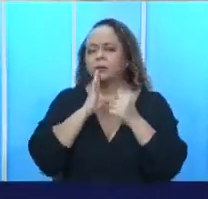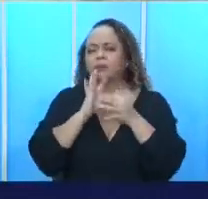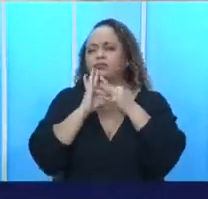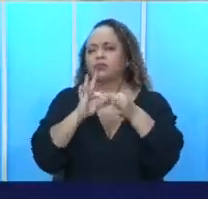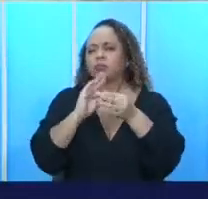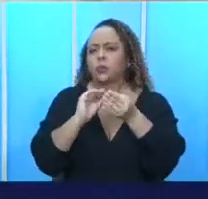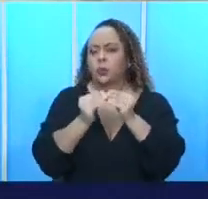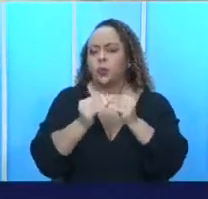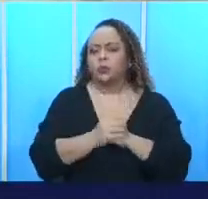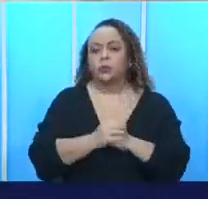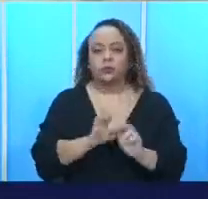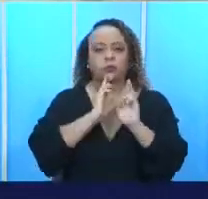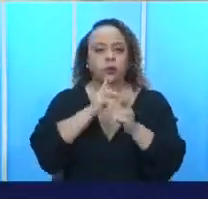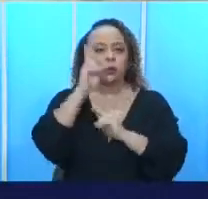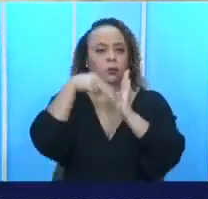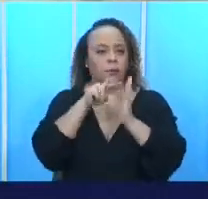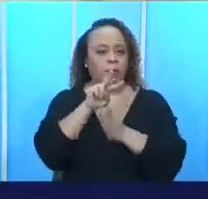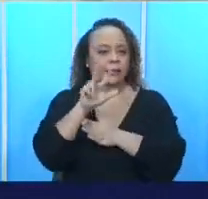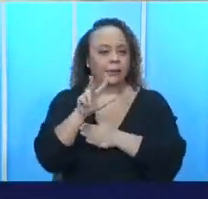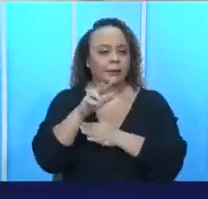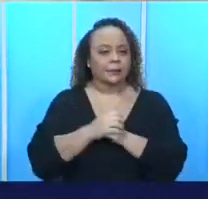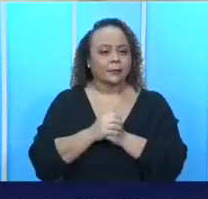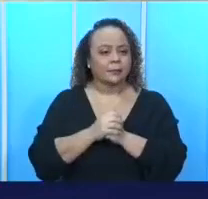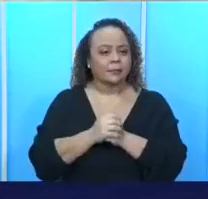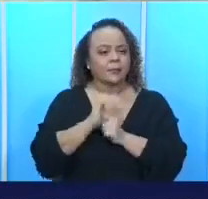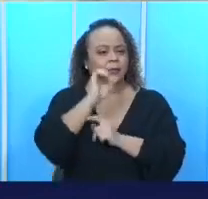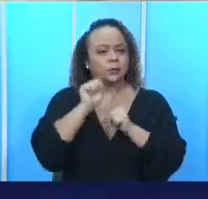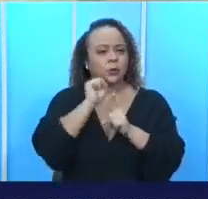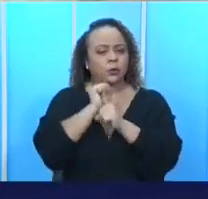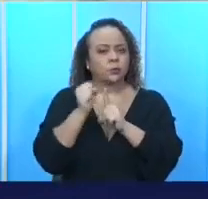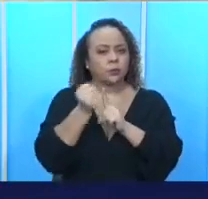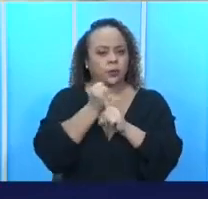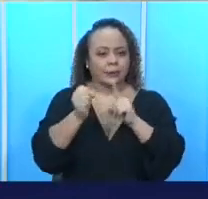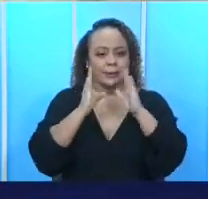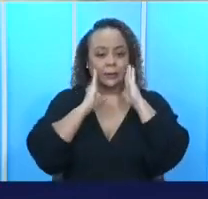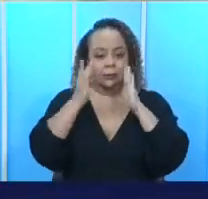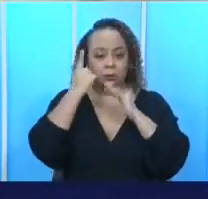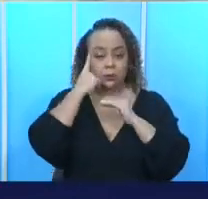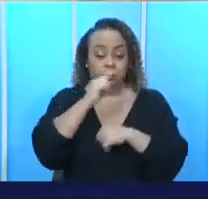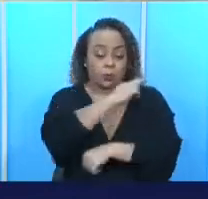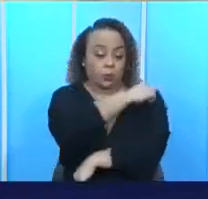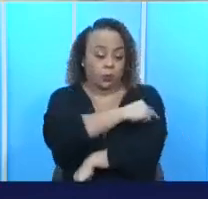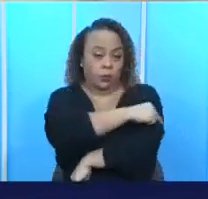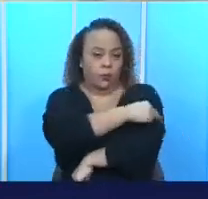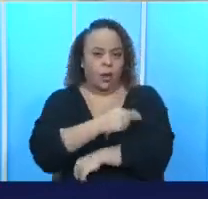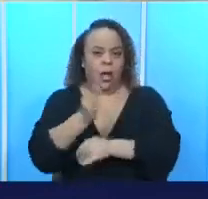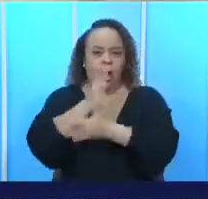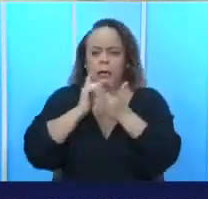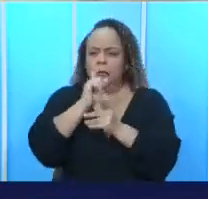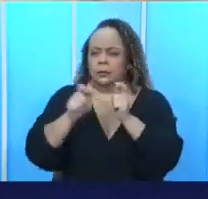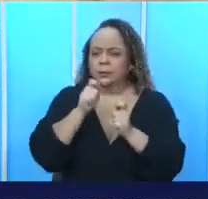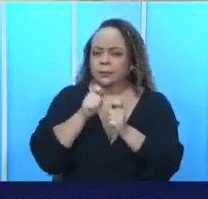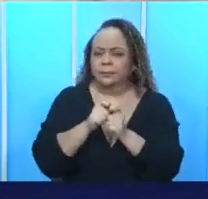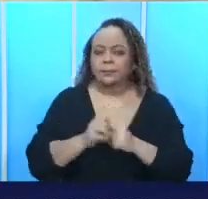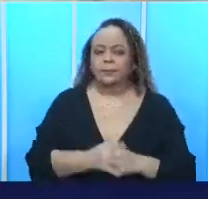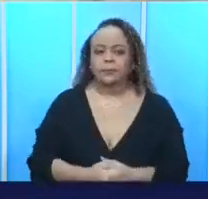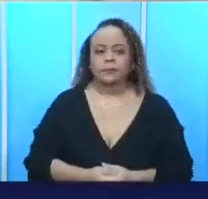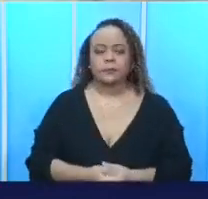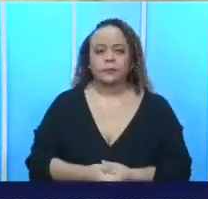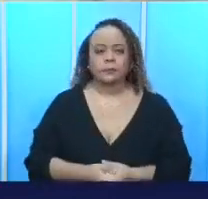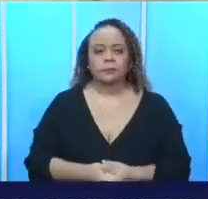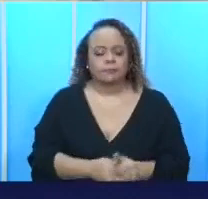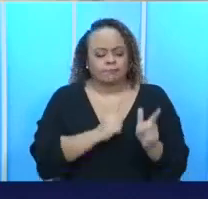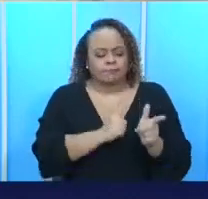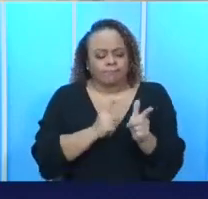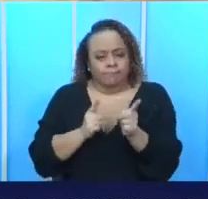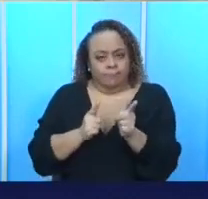cifras que dejó el 2023 en cuanto a hechos violentos atendidos por la Cruz Roja. Una particularidad: que los